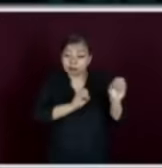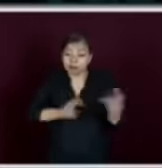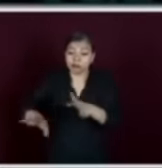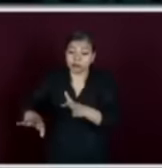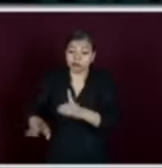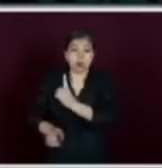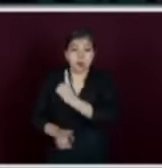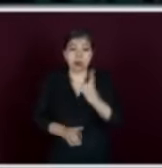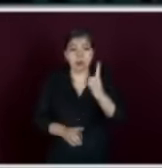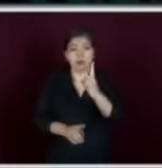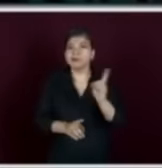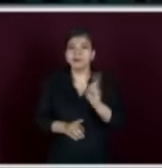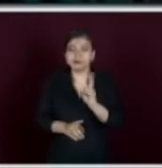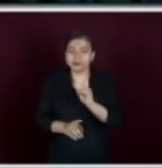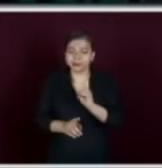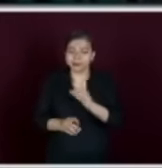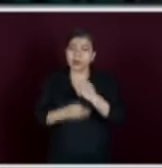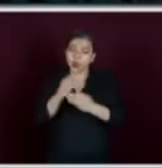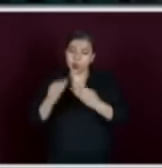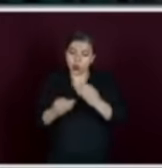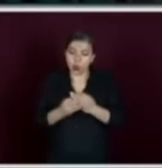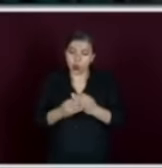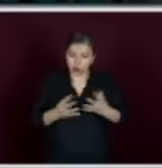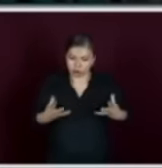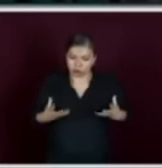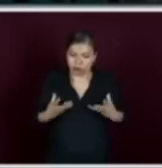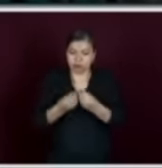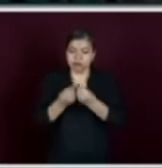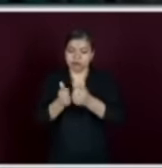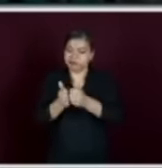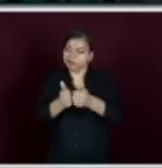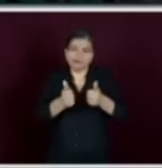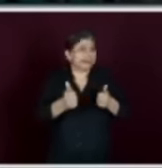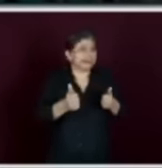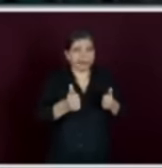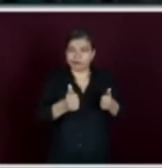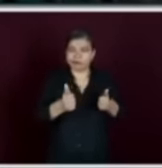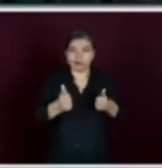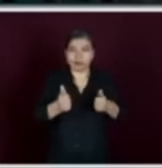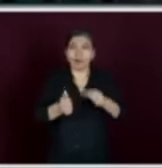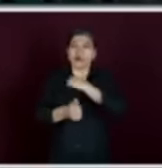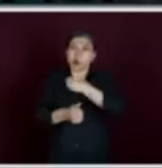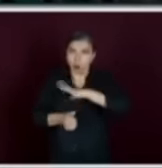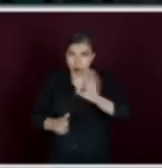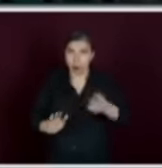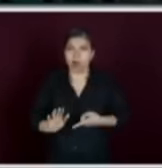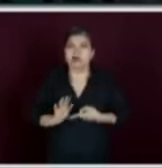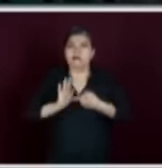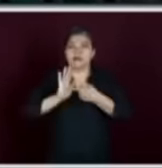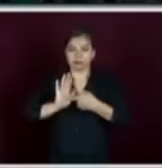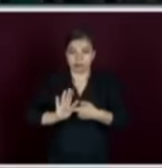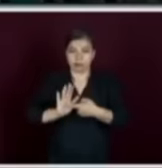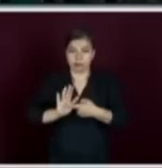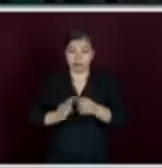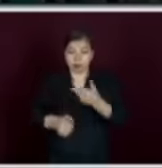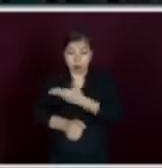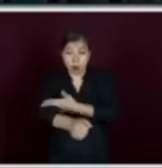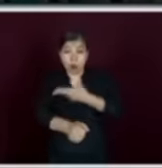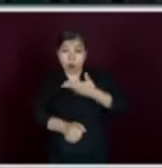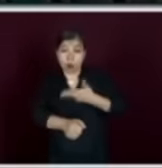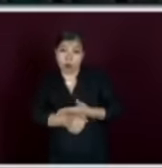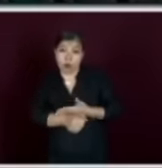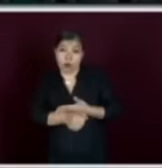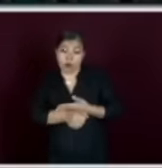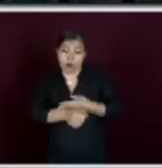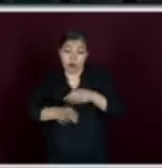no dejar a nadie atrás. Hemos demostrado que con la honestidad